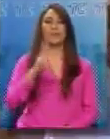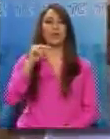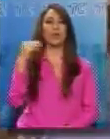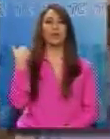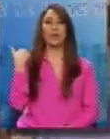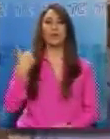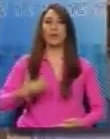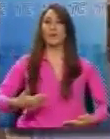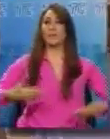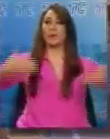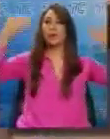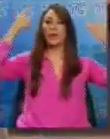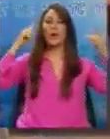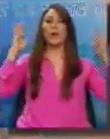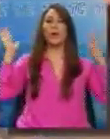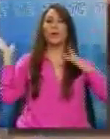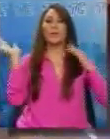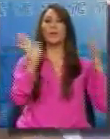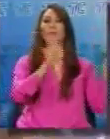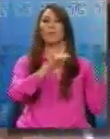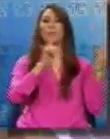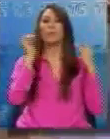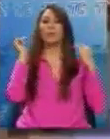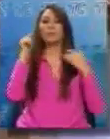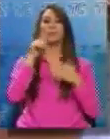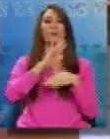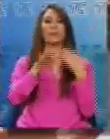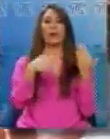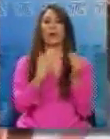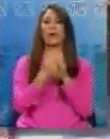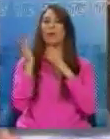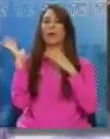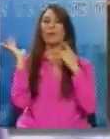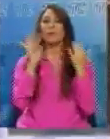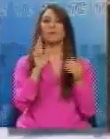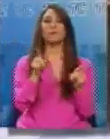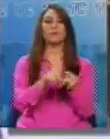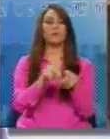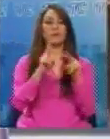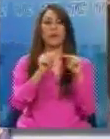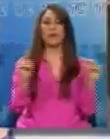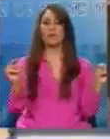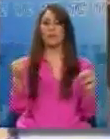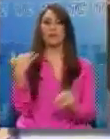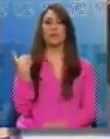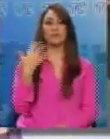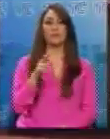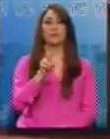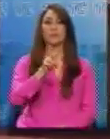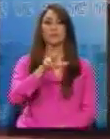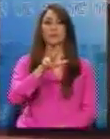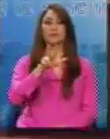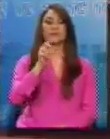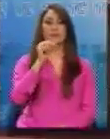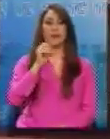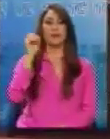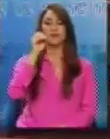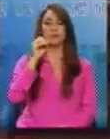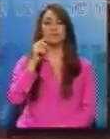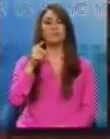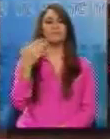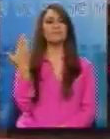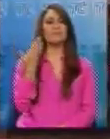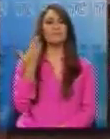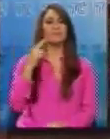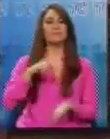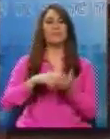bloquee y todo el viento entra y atraviesa el aeropuerto refrescándolo y creando una sensación térmica de unos 23 grados centígrados. La energía que utiliza